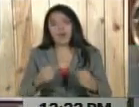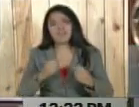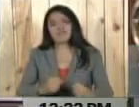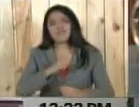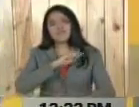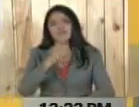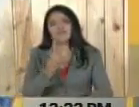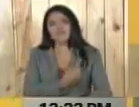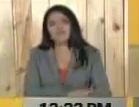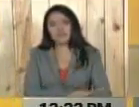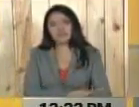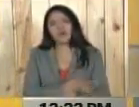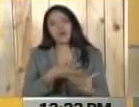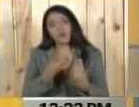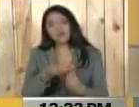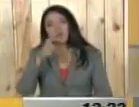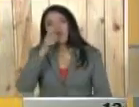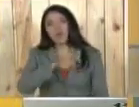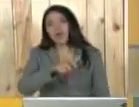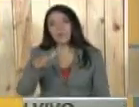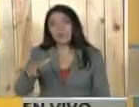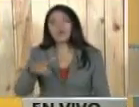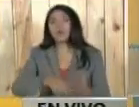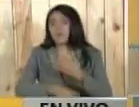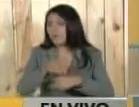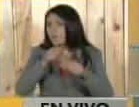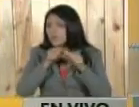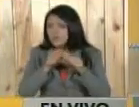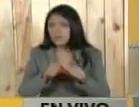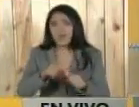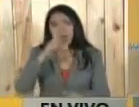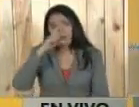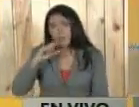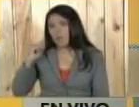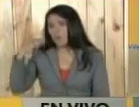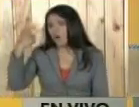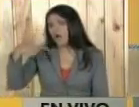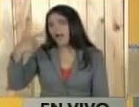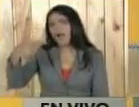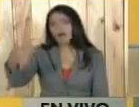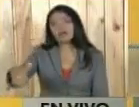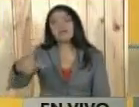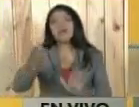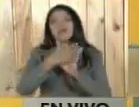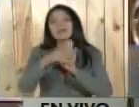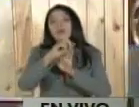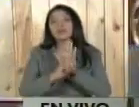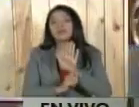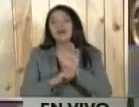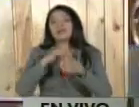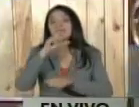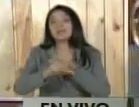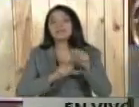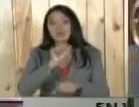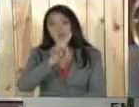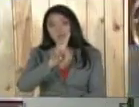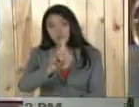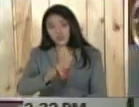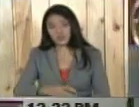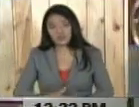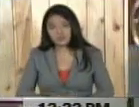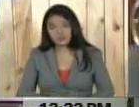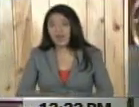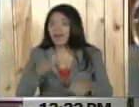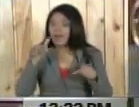niña de manos del pueblo. Y así continuará por muchos años, por muchas décadas. Esta es la Constitución del siglo XXI. Este